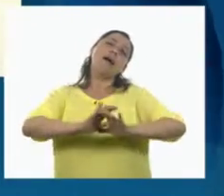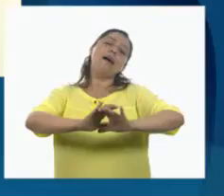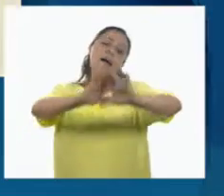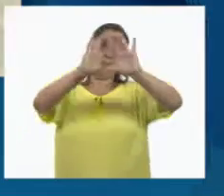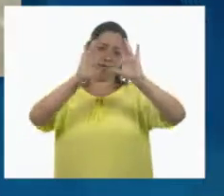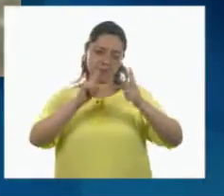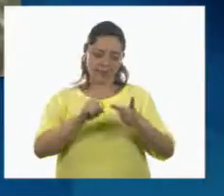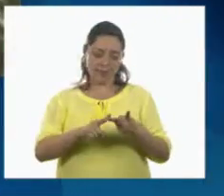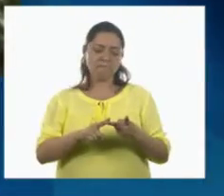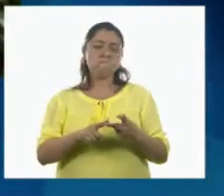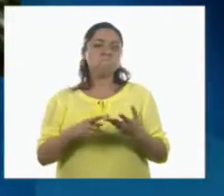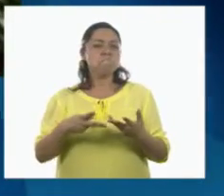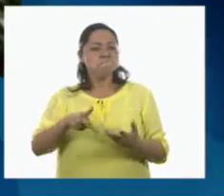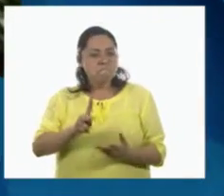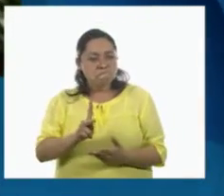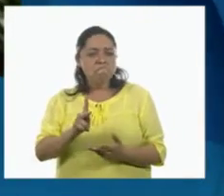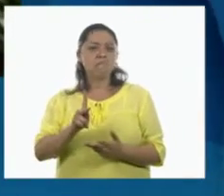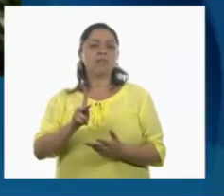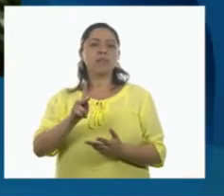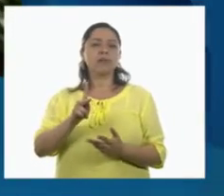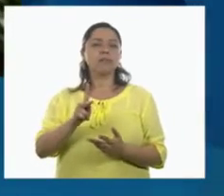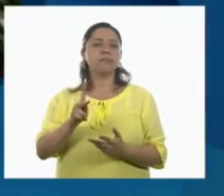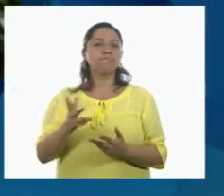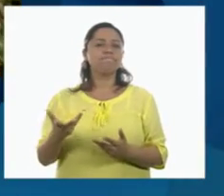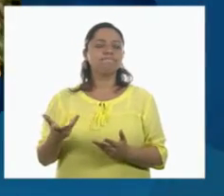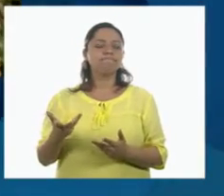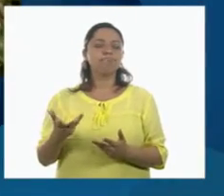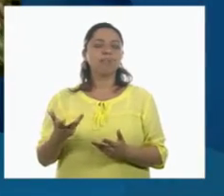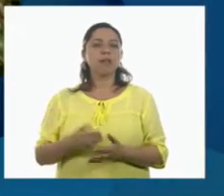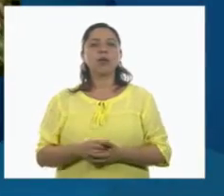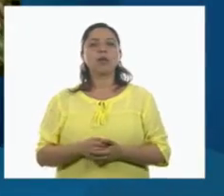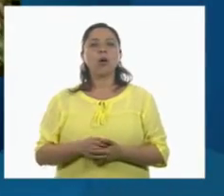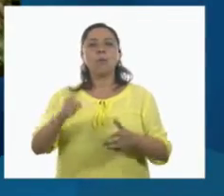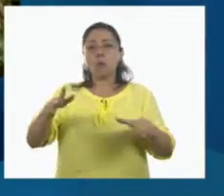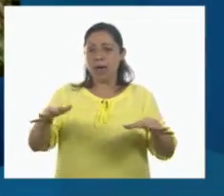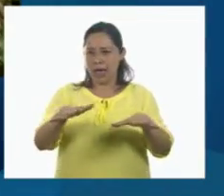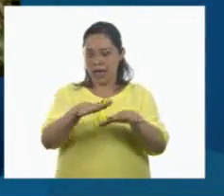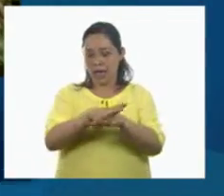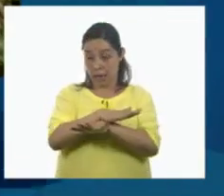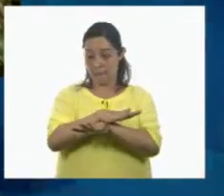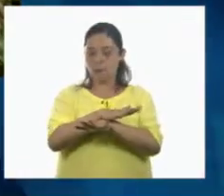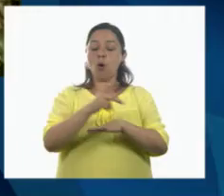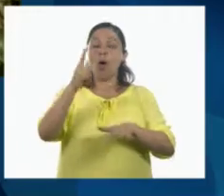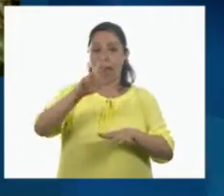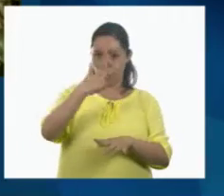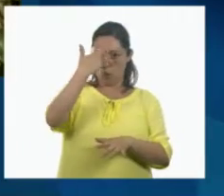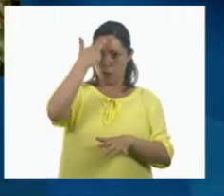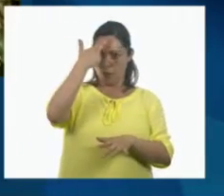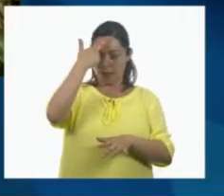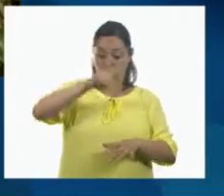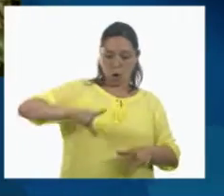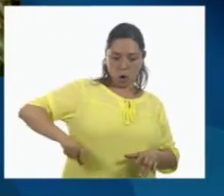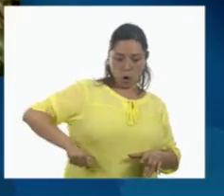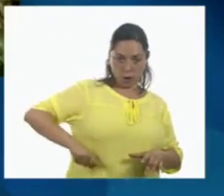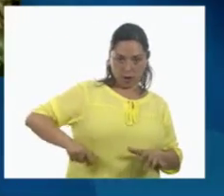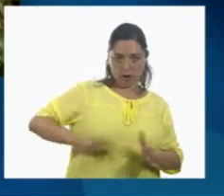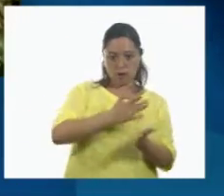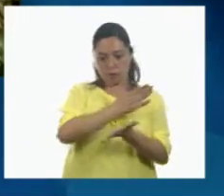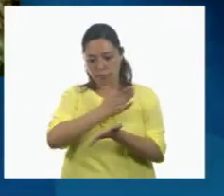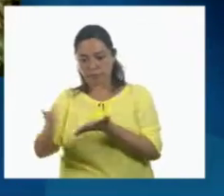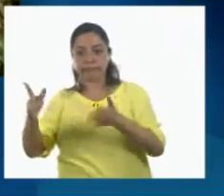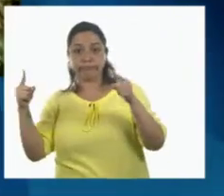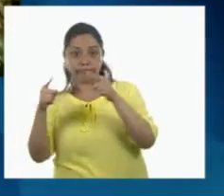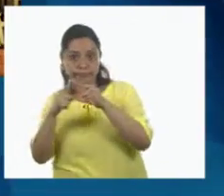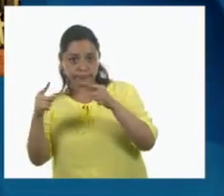respecto al cambio que podría haber de la separación de iglesia y Estado en la sociedad, sus actividades